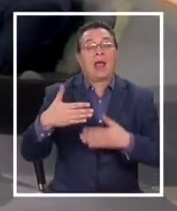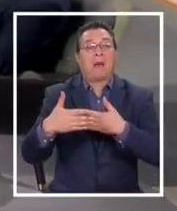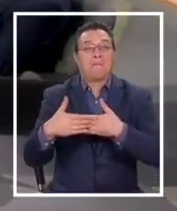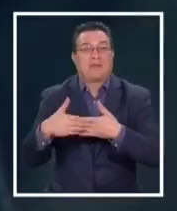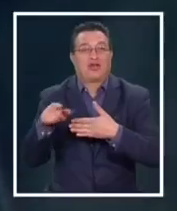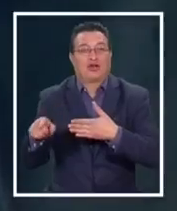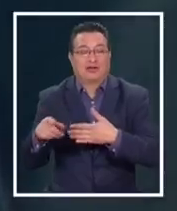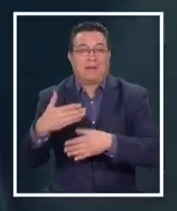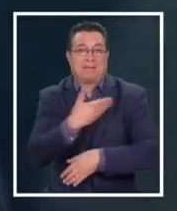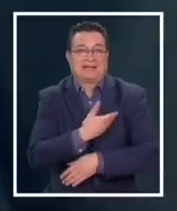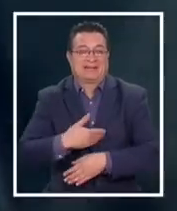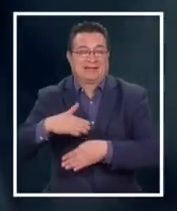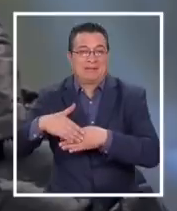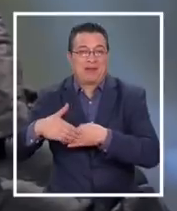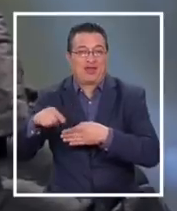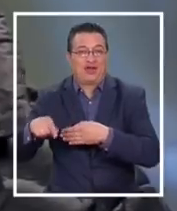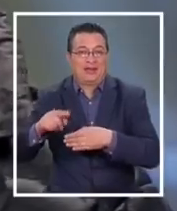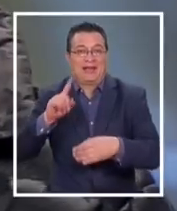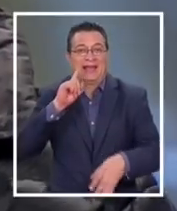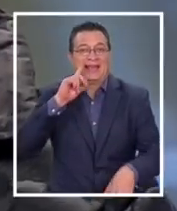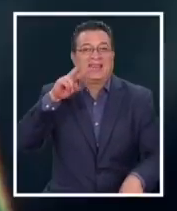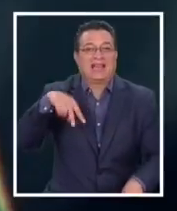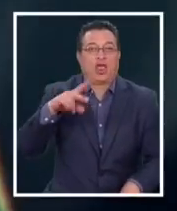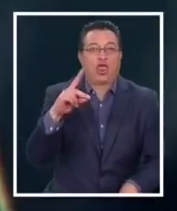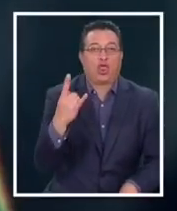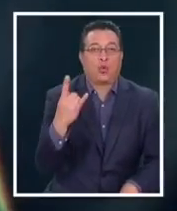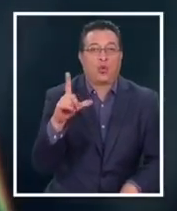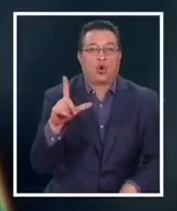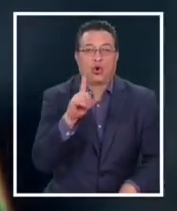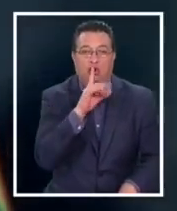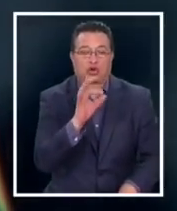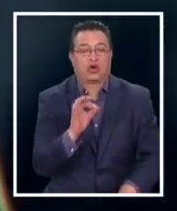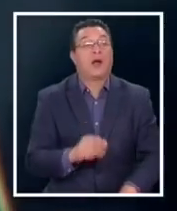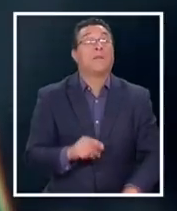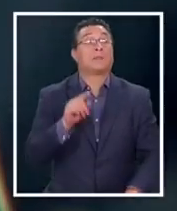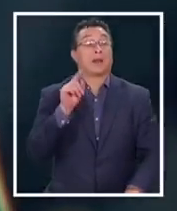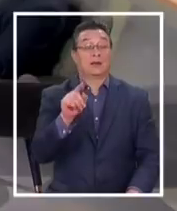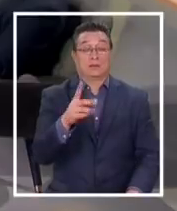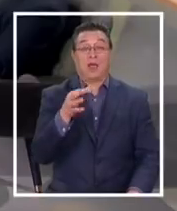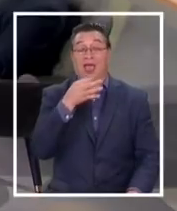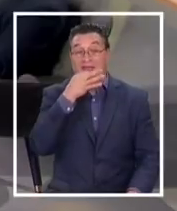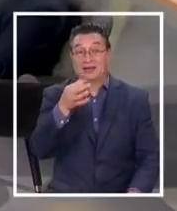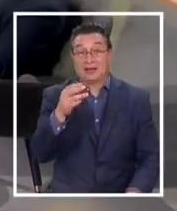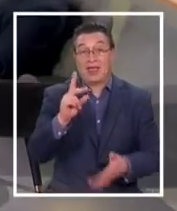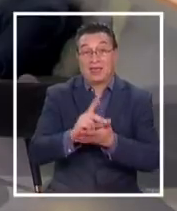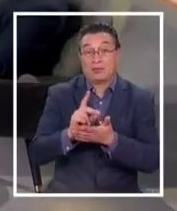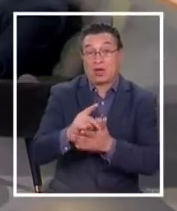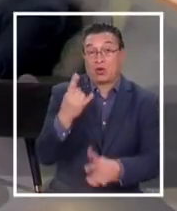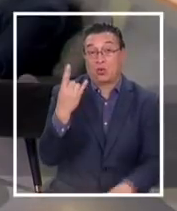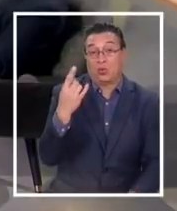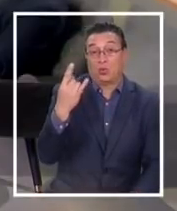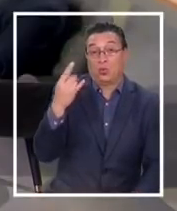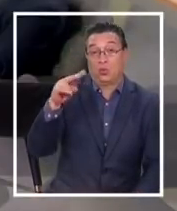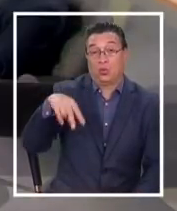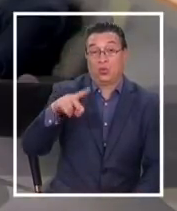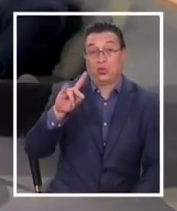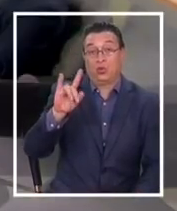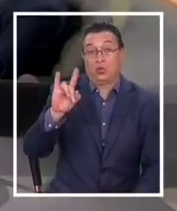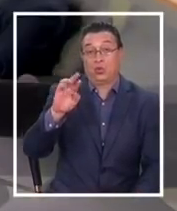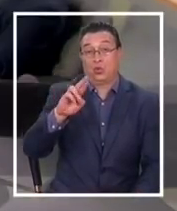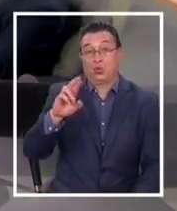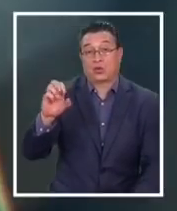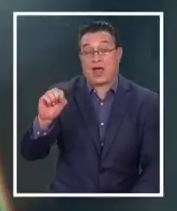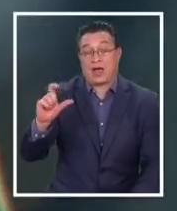ese es uno de los puntos. Sí. Y respecto, termino con esto, pero lo que dice el diputado Undurraga, yo creo que no están todos, porque aquí